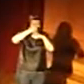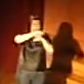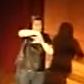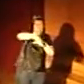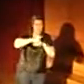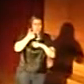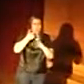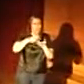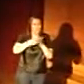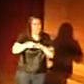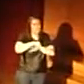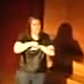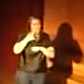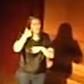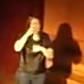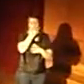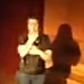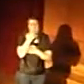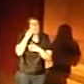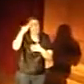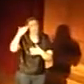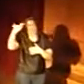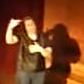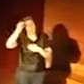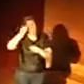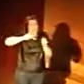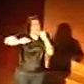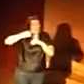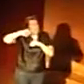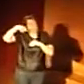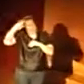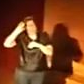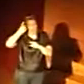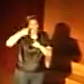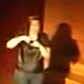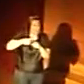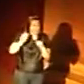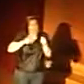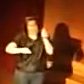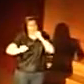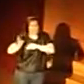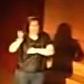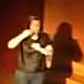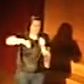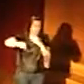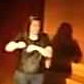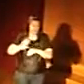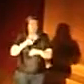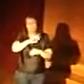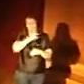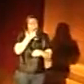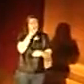de cuento no una arquitectura fantasea que envuelve absolutamente el monumento no Y como otros artistas como artistas viajeros como